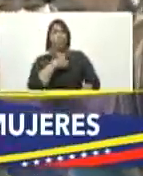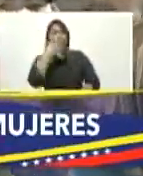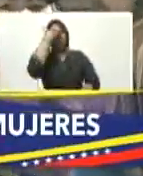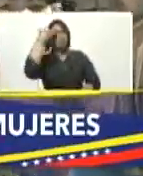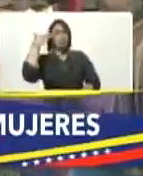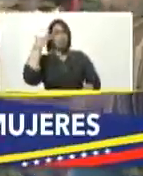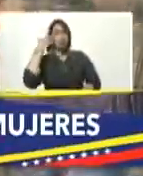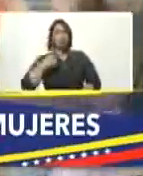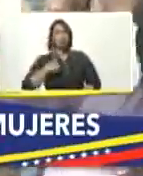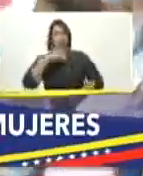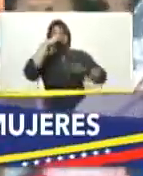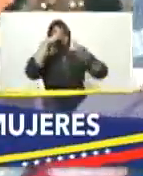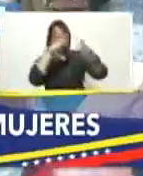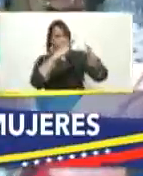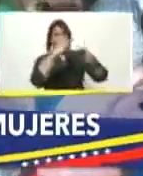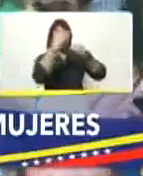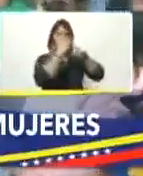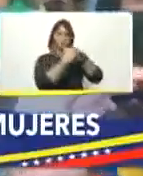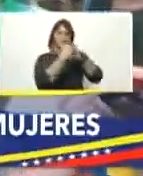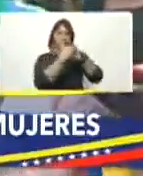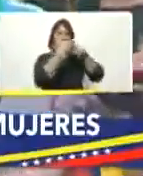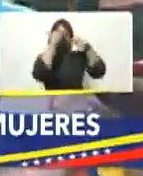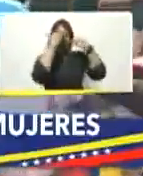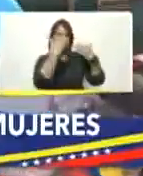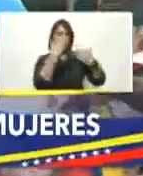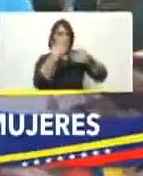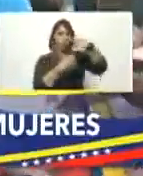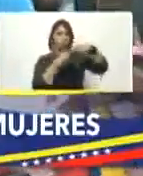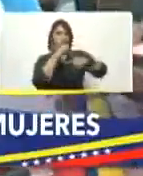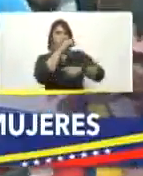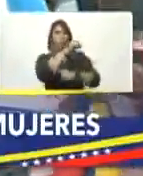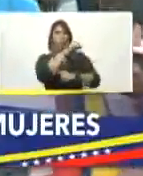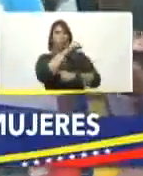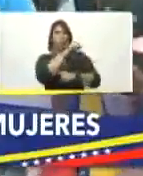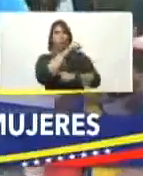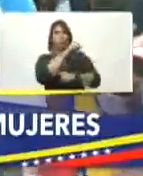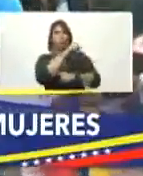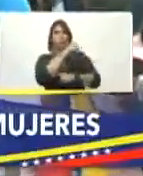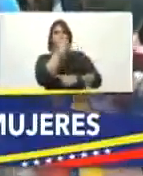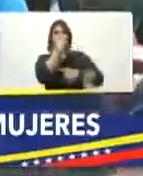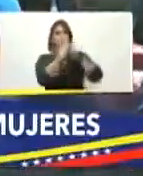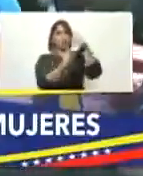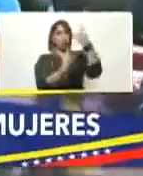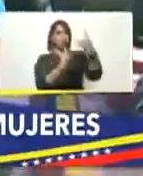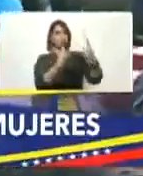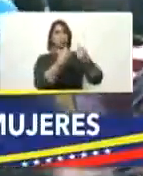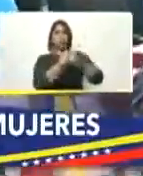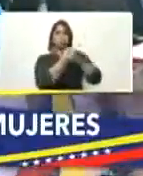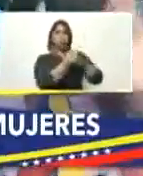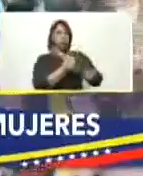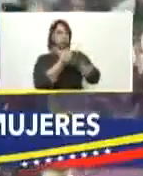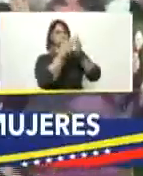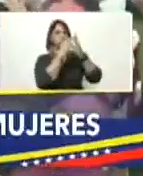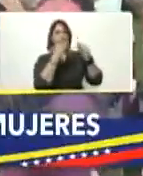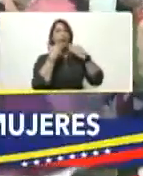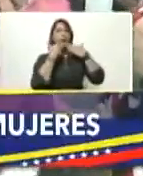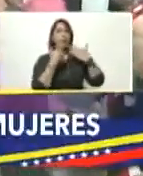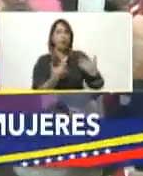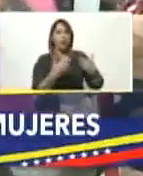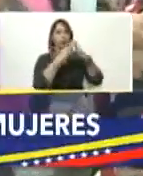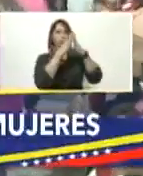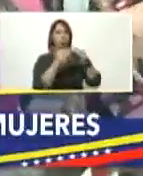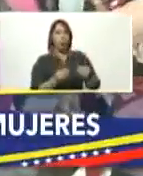Mi respeto, mi cariño, mi saludo revolucionario. Las admiro y las adquiero a todas. Gracias por todos